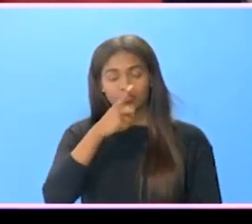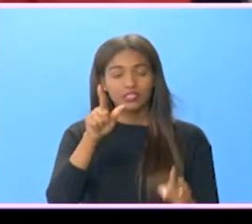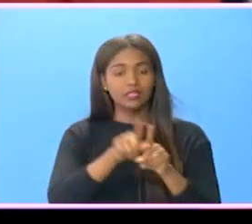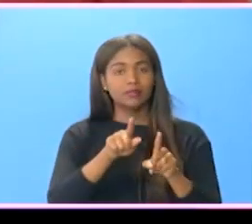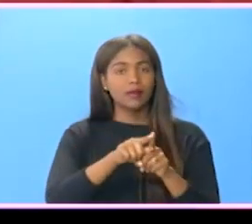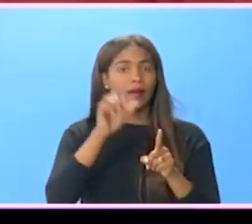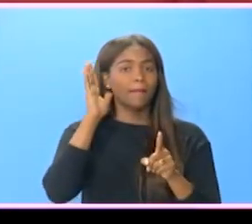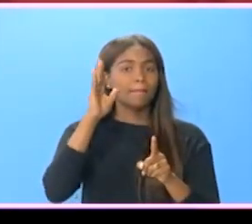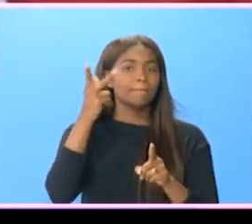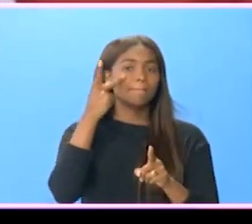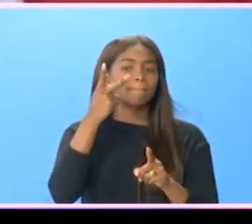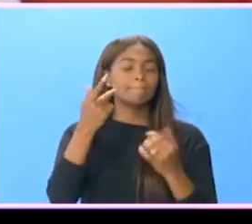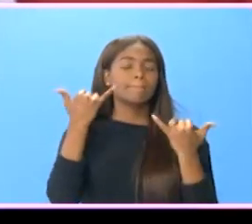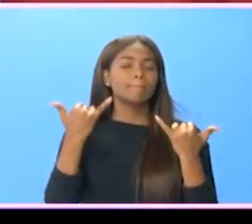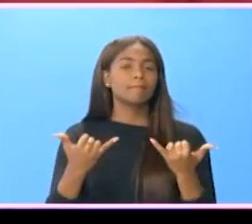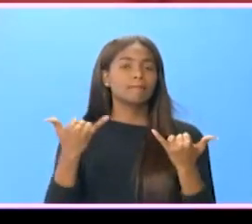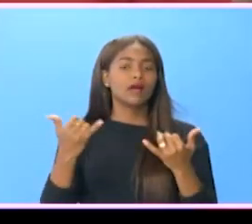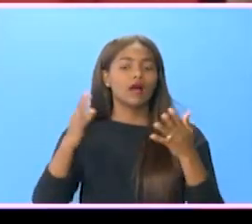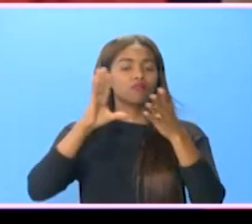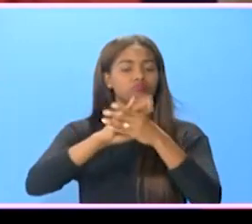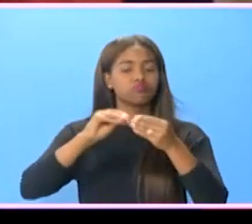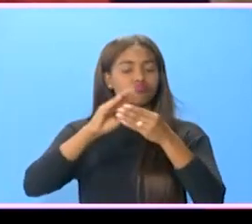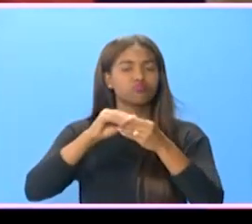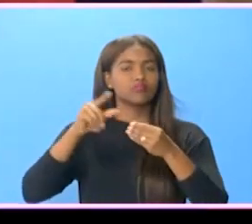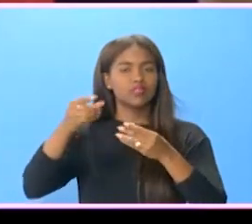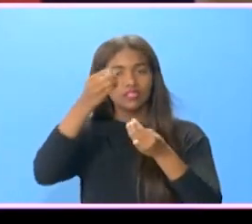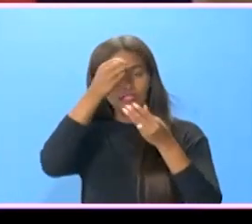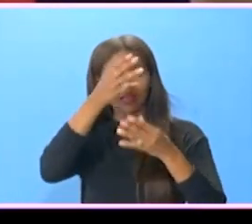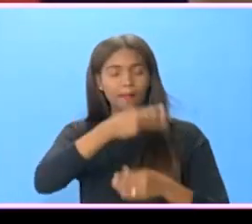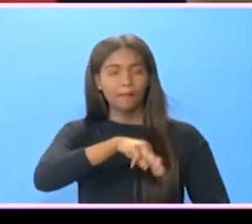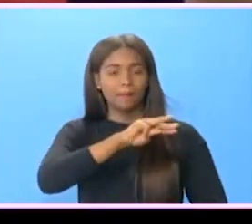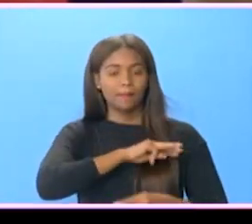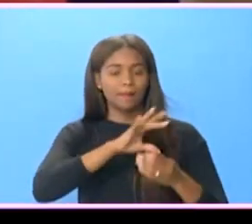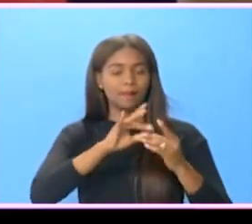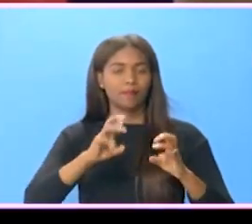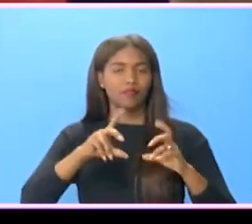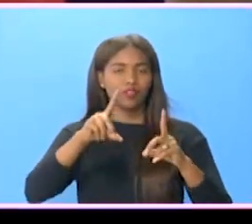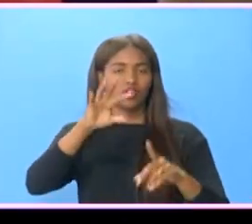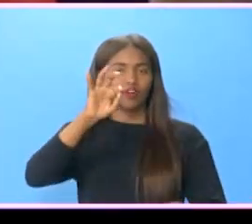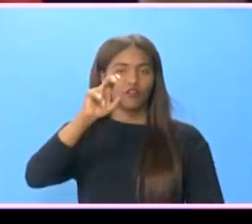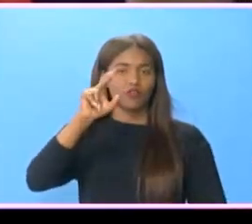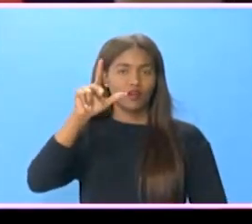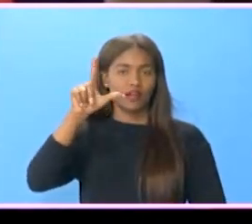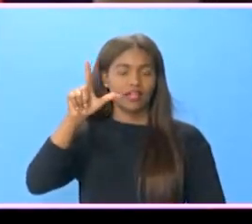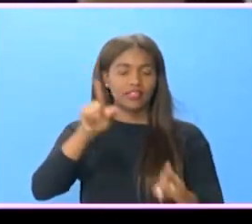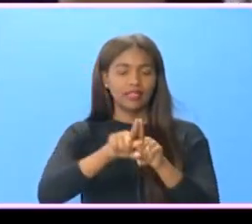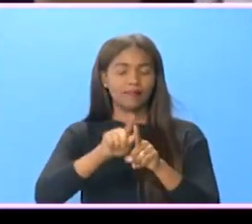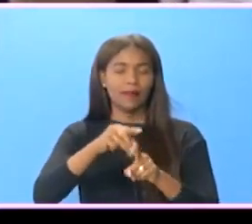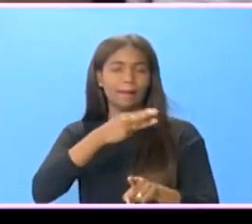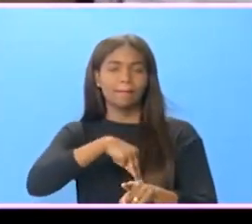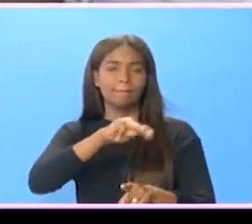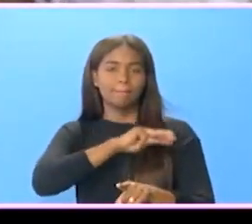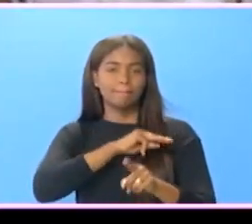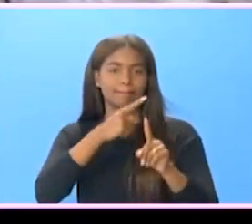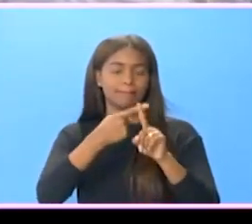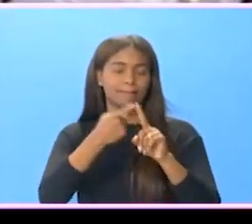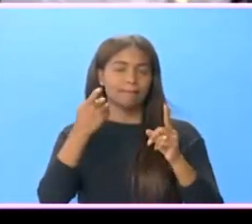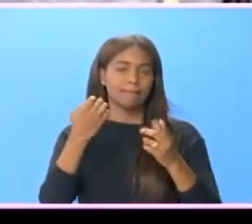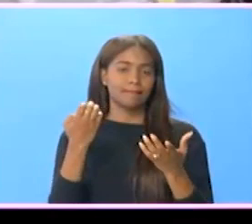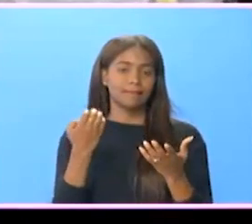también vamos a escuchar ahora pues las palabras del ministro de Educación, Roberto Fulcar, y también del ministro